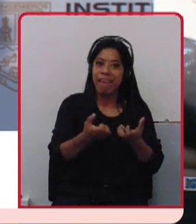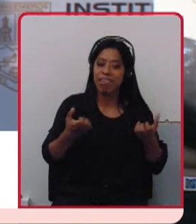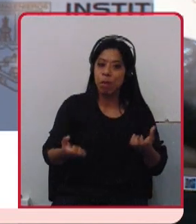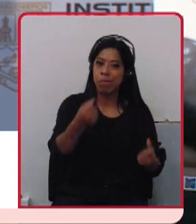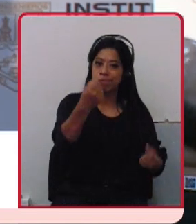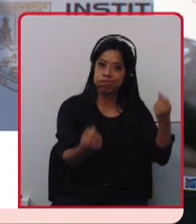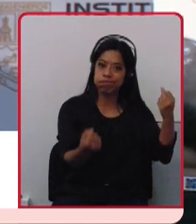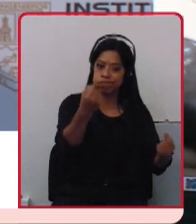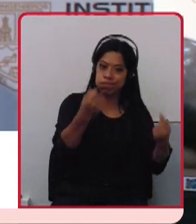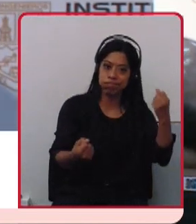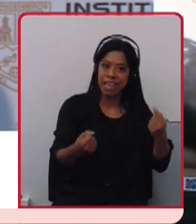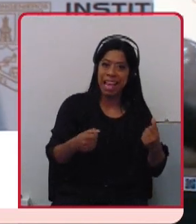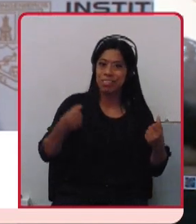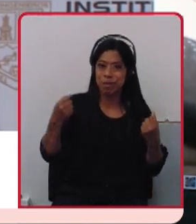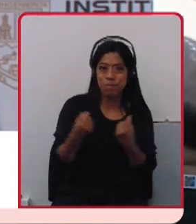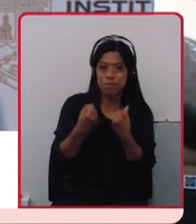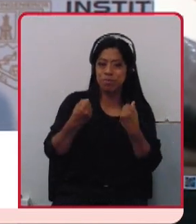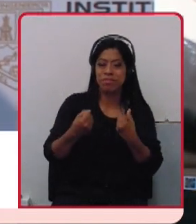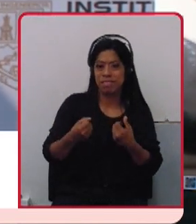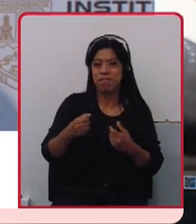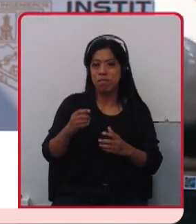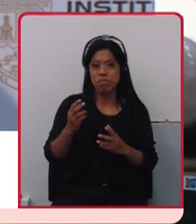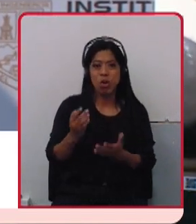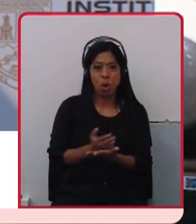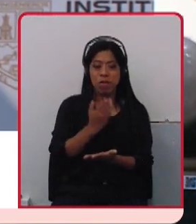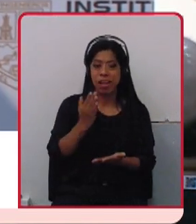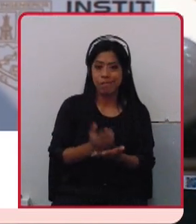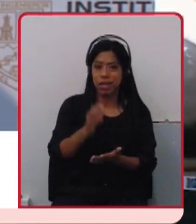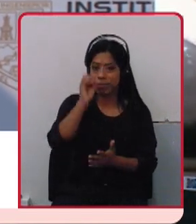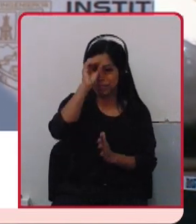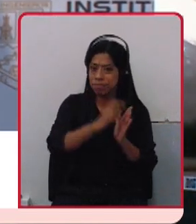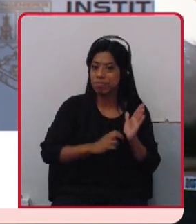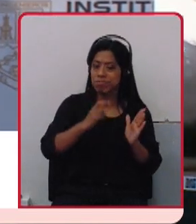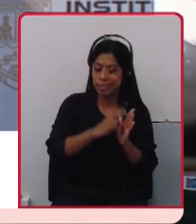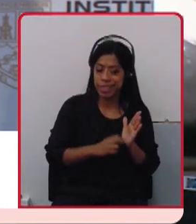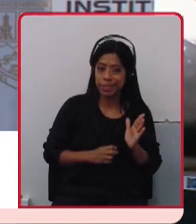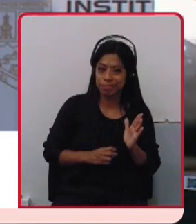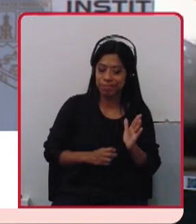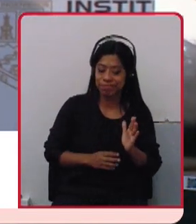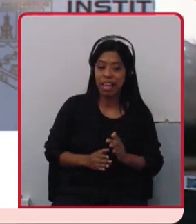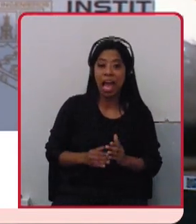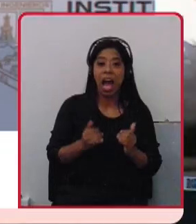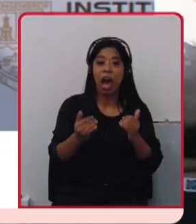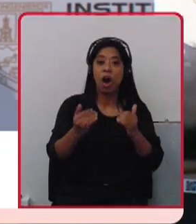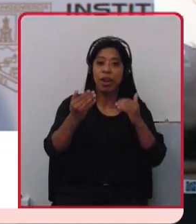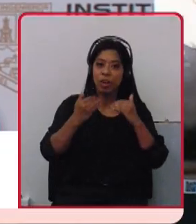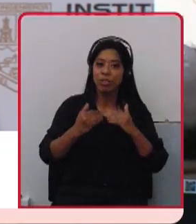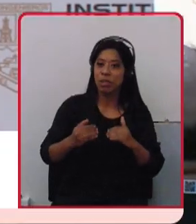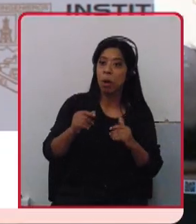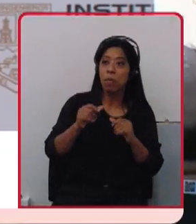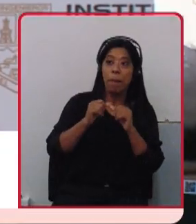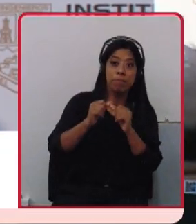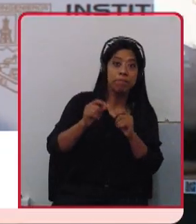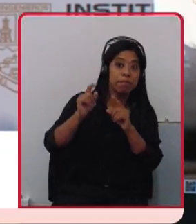carguío, que son los que más afectan el ciclo de minado, ¿no? Bueno, ahora pasemos a las preguntas, por favor. Si alguien del